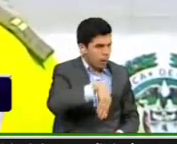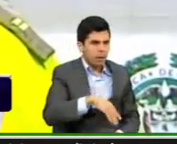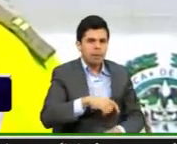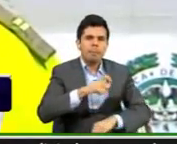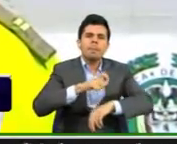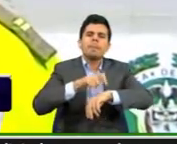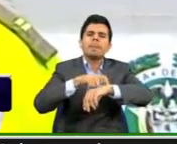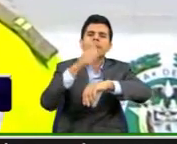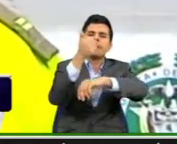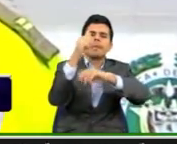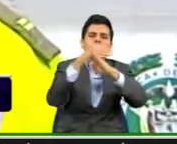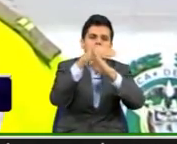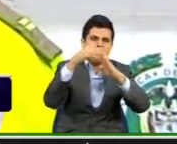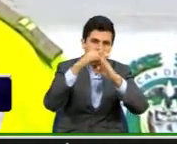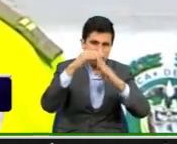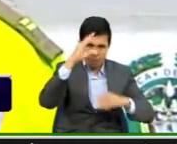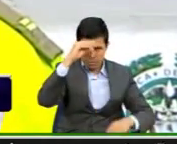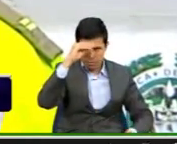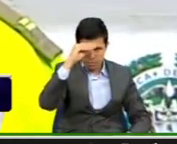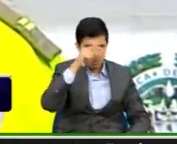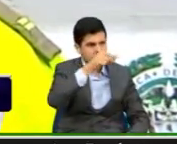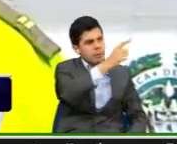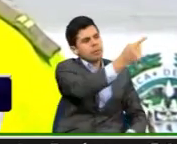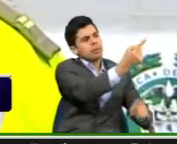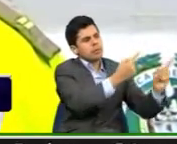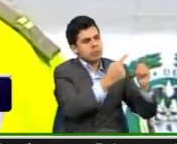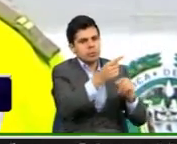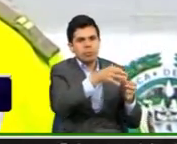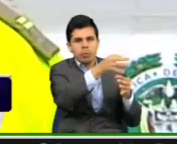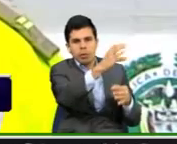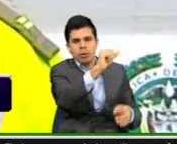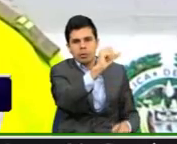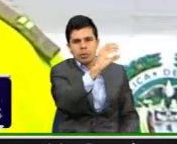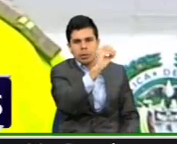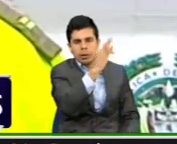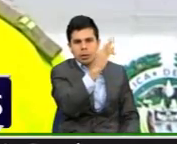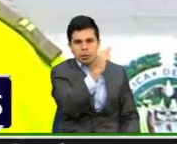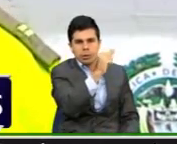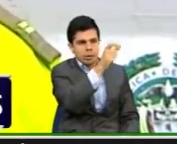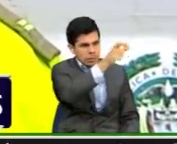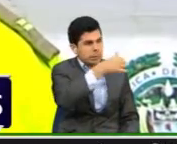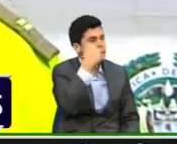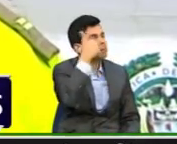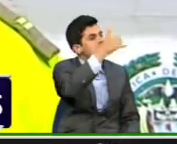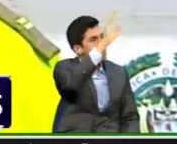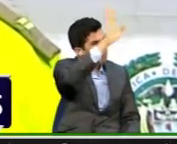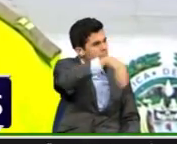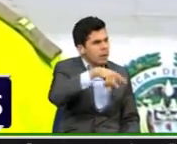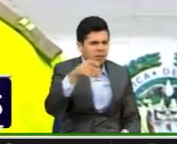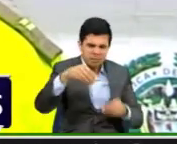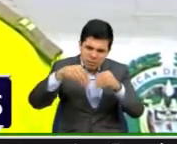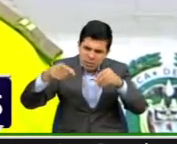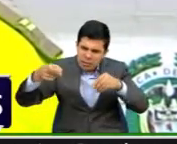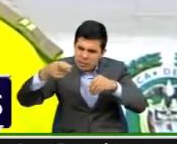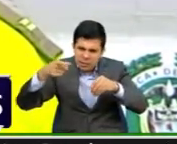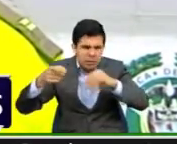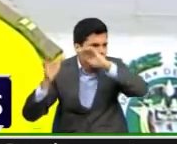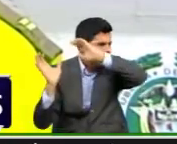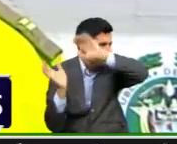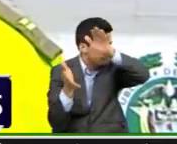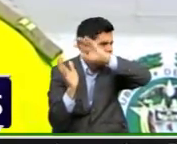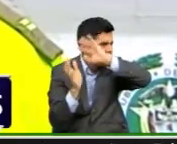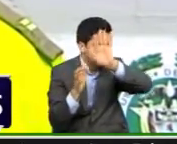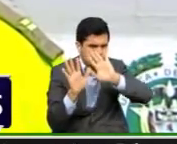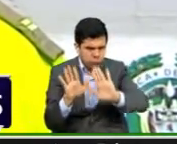noche personal ha escrito la estación de policía caquetá se nos es informado que dos personas se encuentran sacando material el cual ha sido